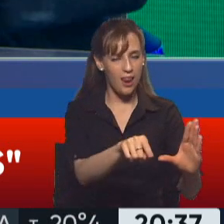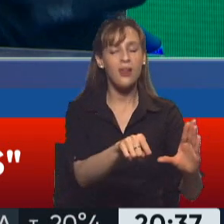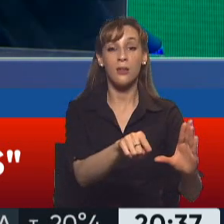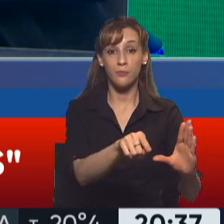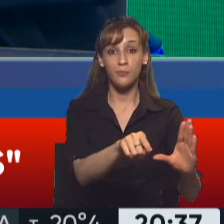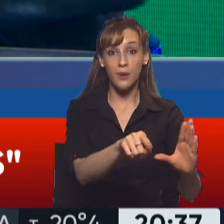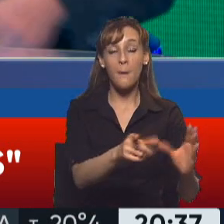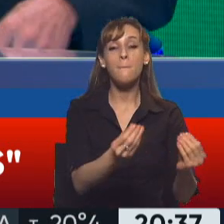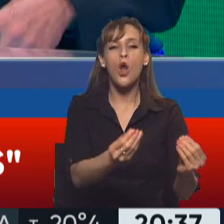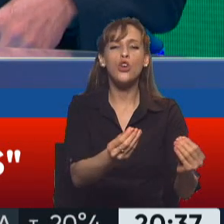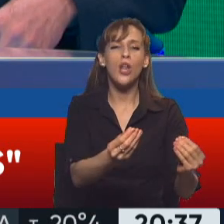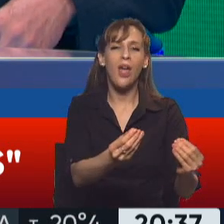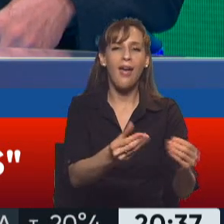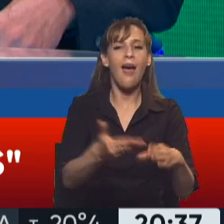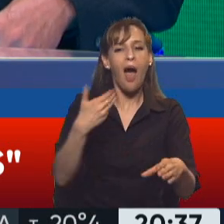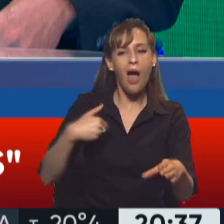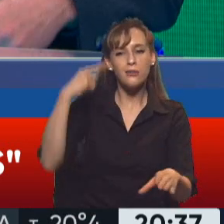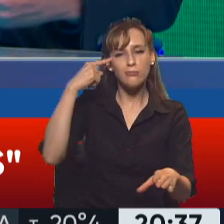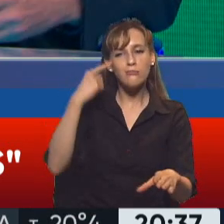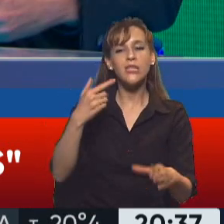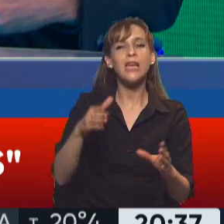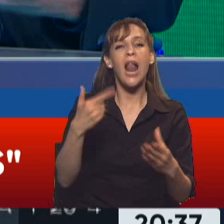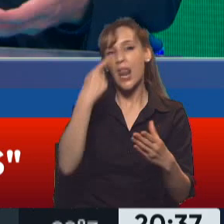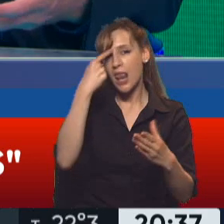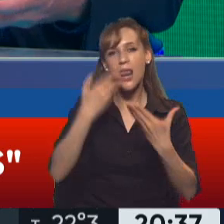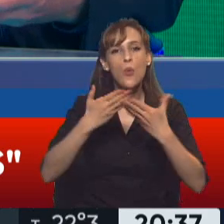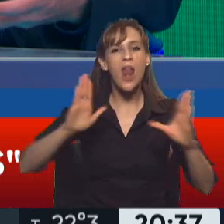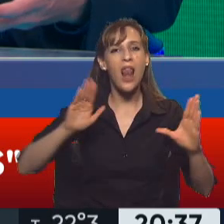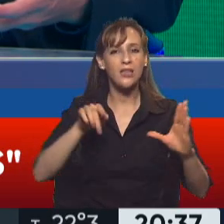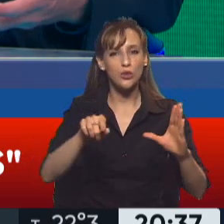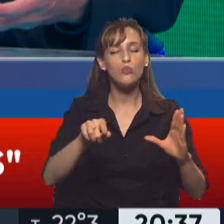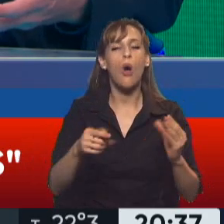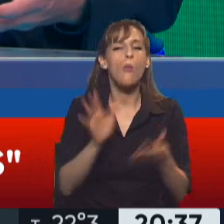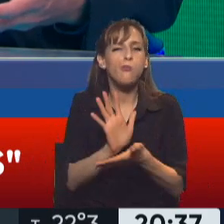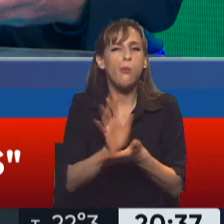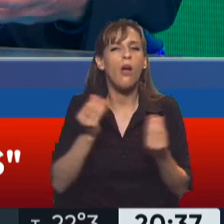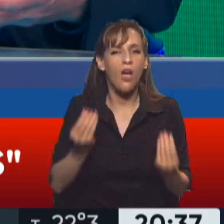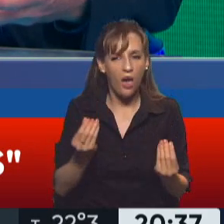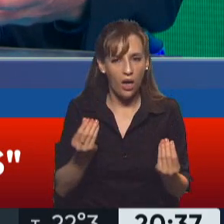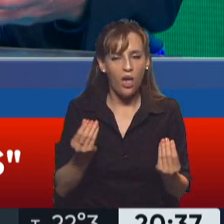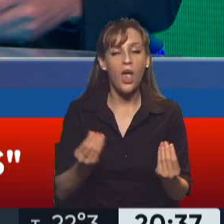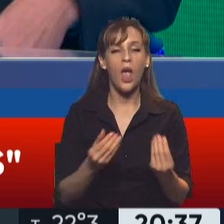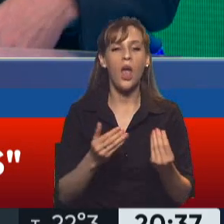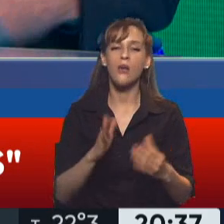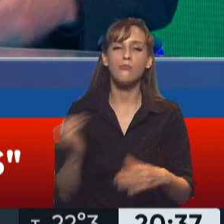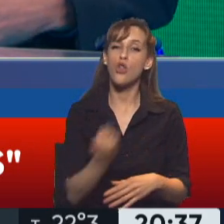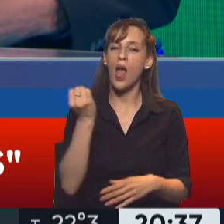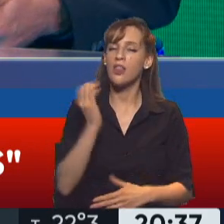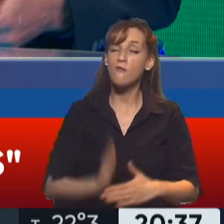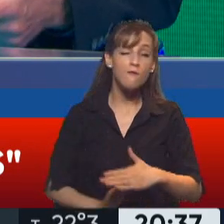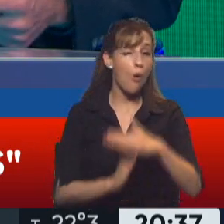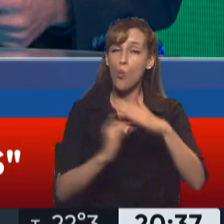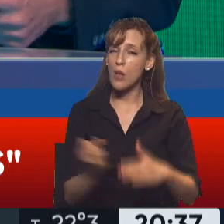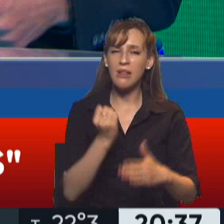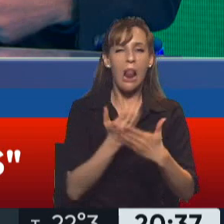se presuponía que el liberalismo, en todo caso, hacía de la libertad un emblema importante, o nombrarlos